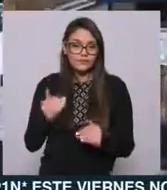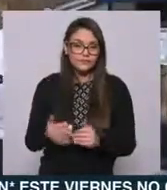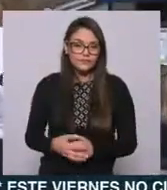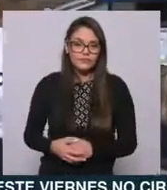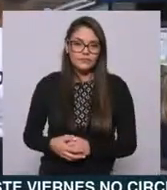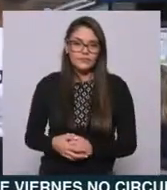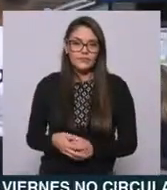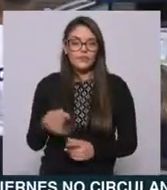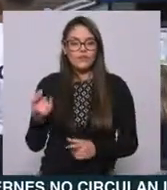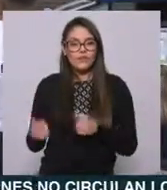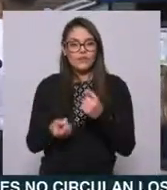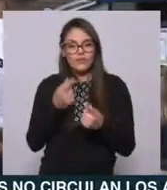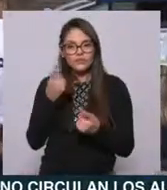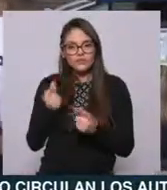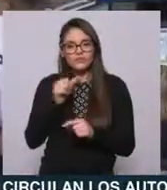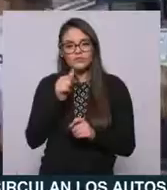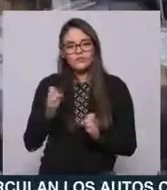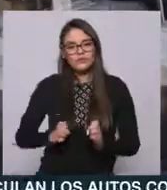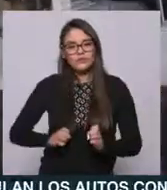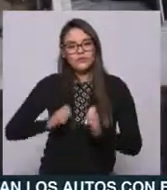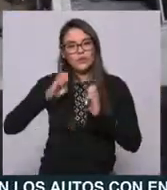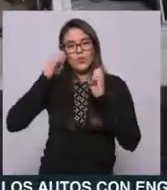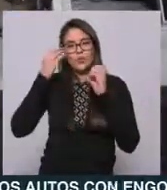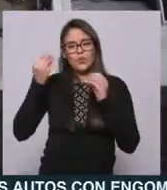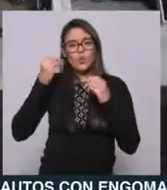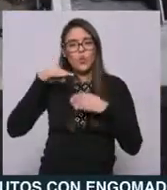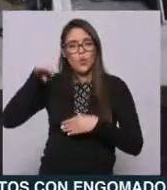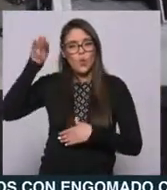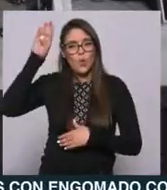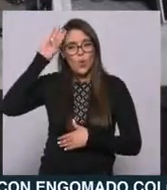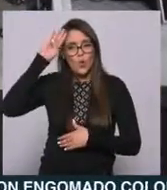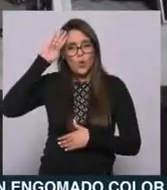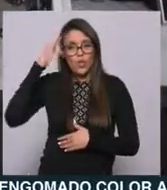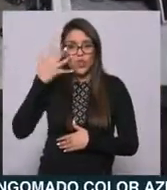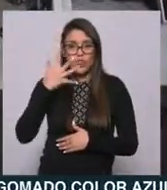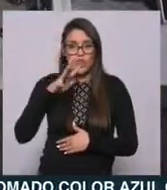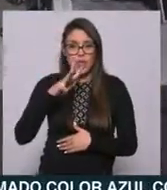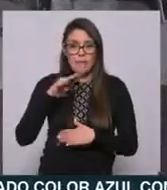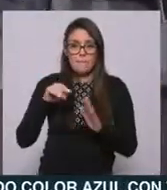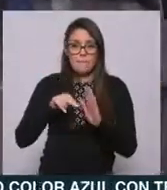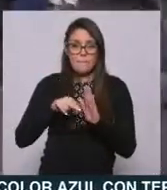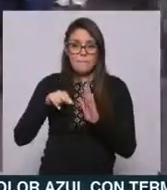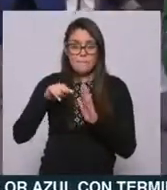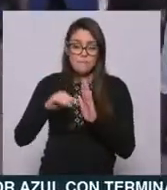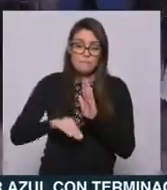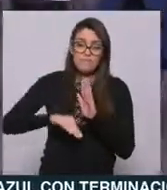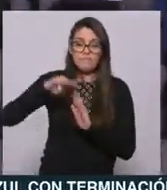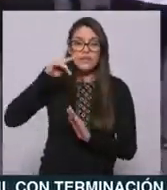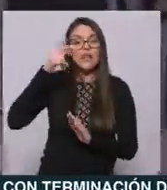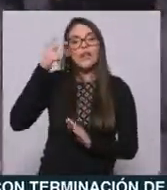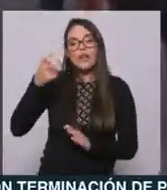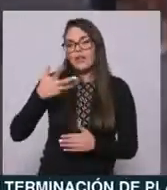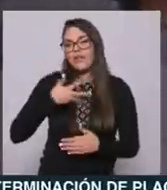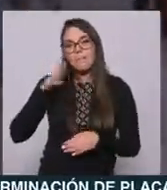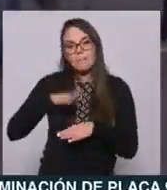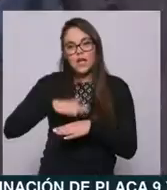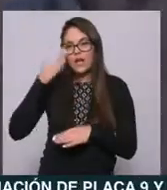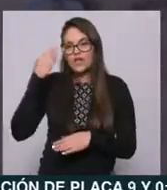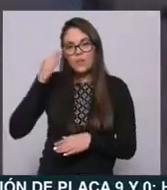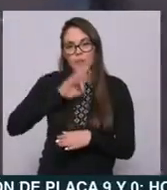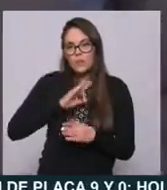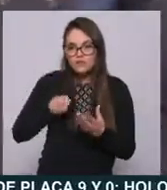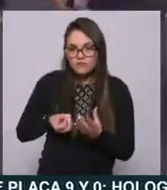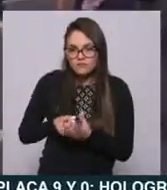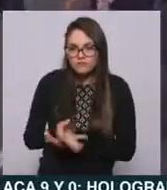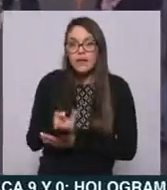edificios corporativos, etcétera, que son de más de 10 pisos, etcétera. Te digo, ahí hubo un tiempo mayor, pero